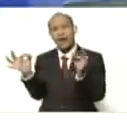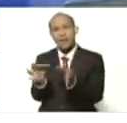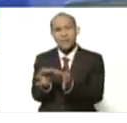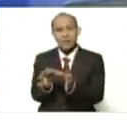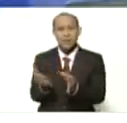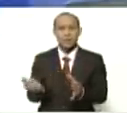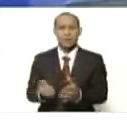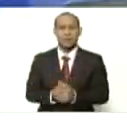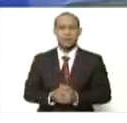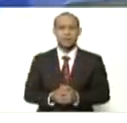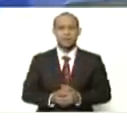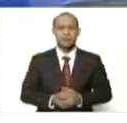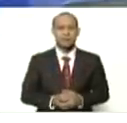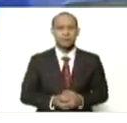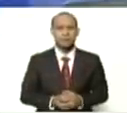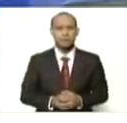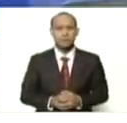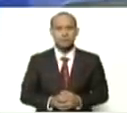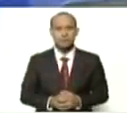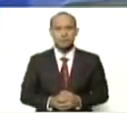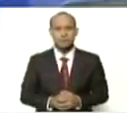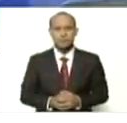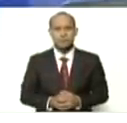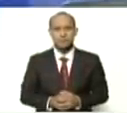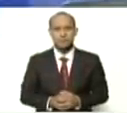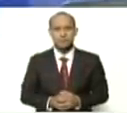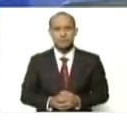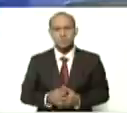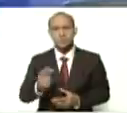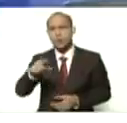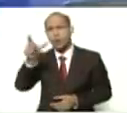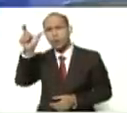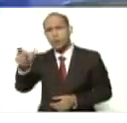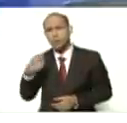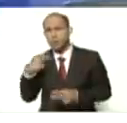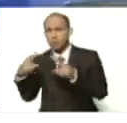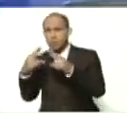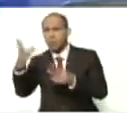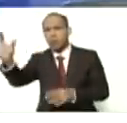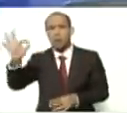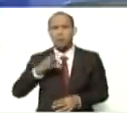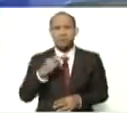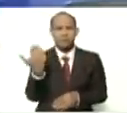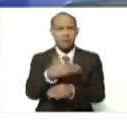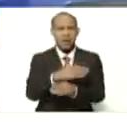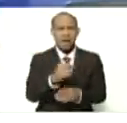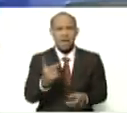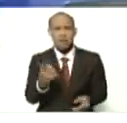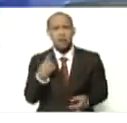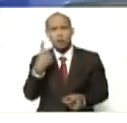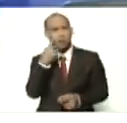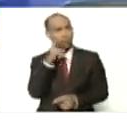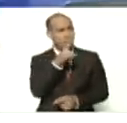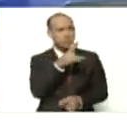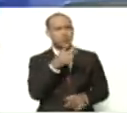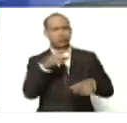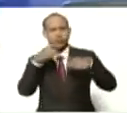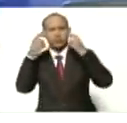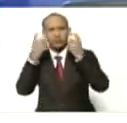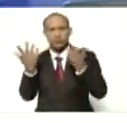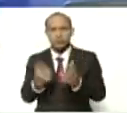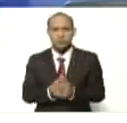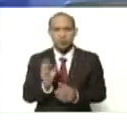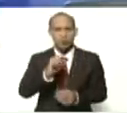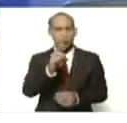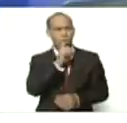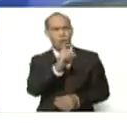tu desconocido no te contara y una persona que tú no conozca a va por ahí por la calle no busca 10 no te contagio un